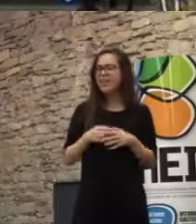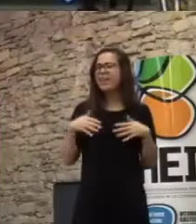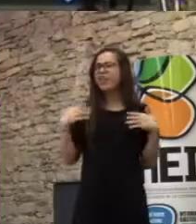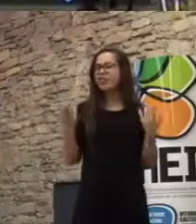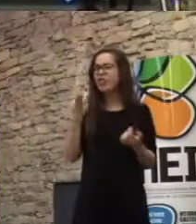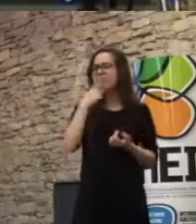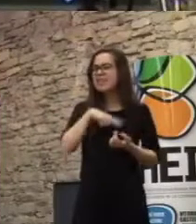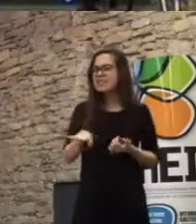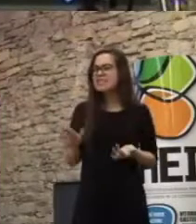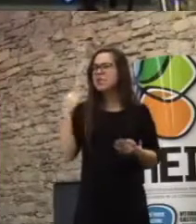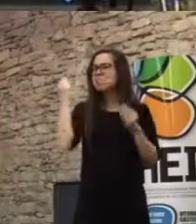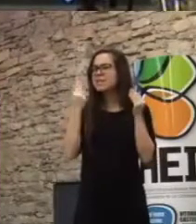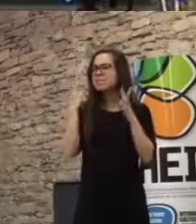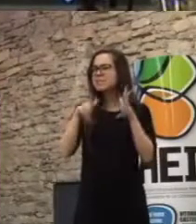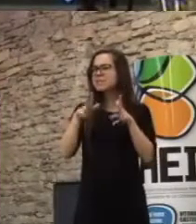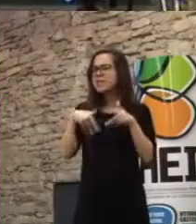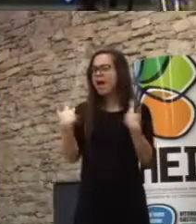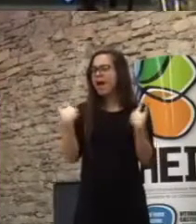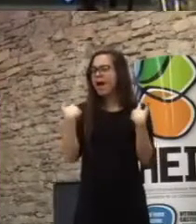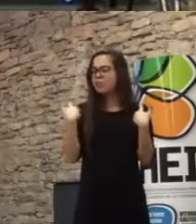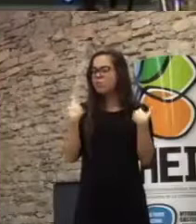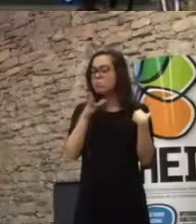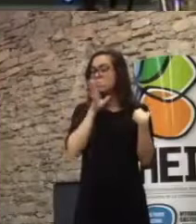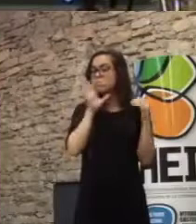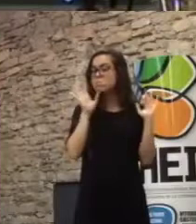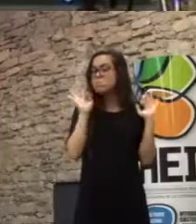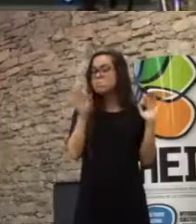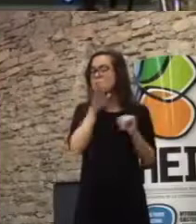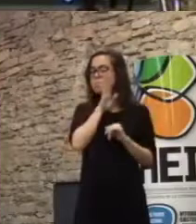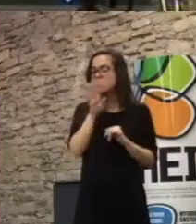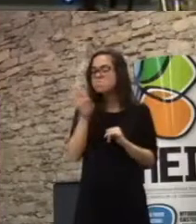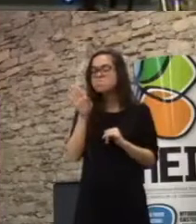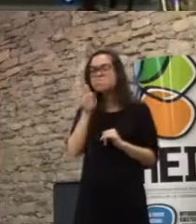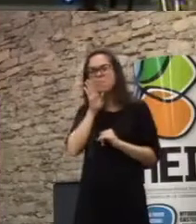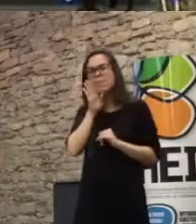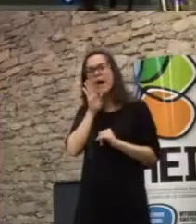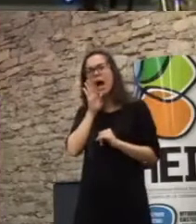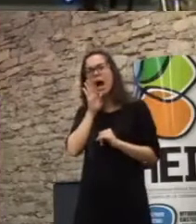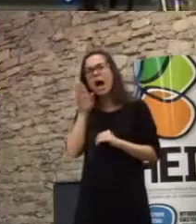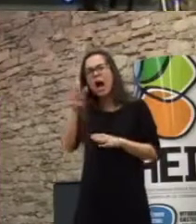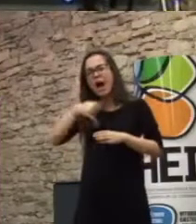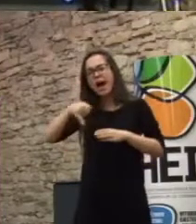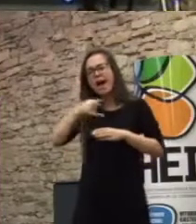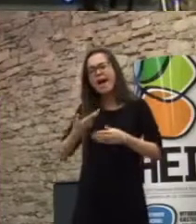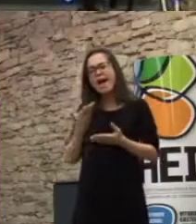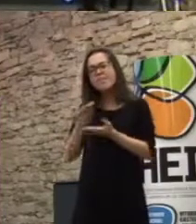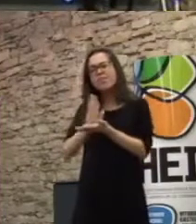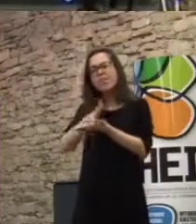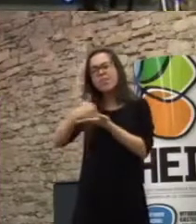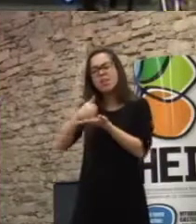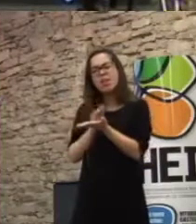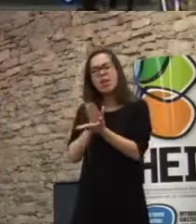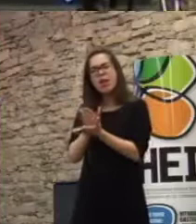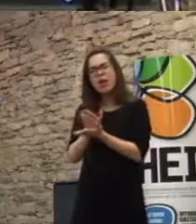niño que estaba en asco ahora resulta que está dónde en curiosidad por lo tanto le hemos migrado le hemos cambiado